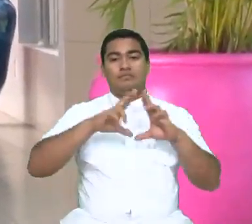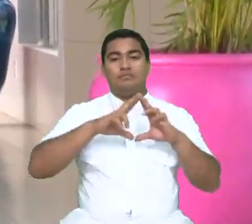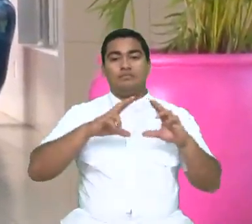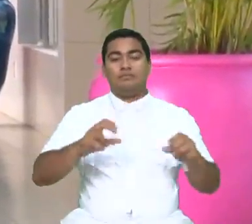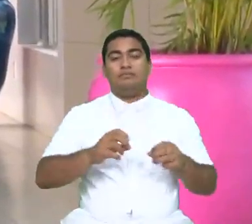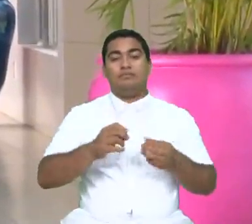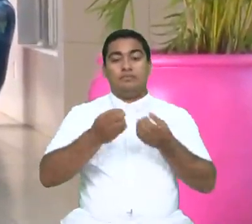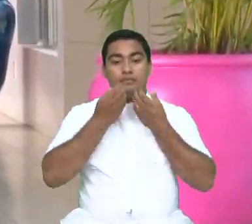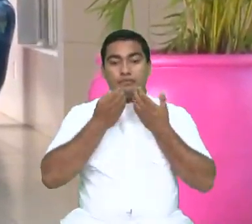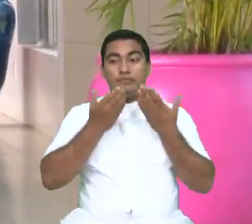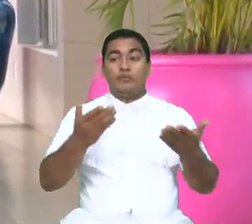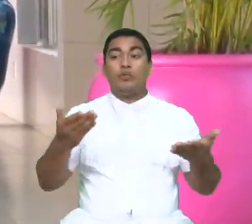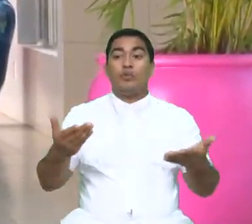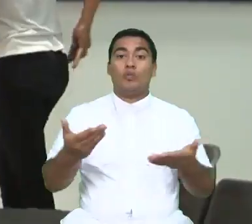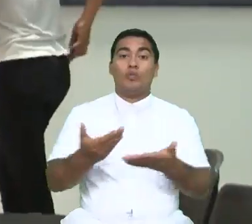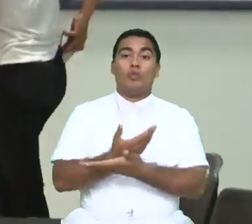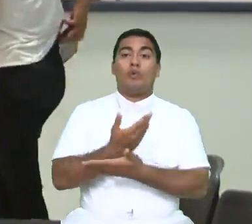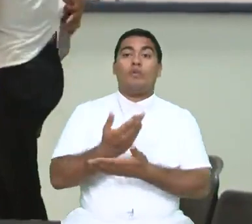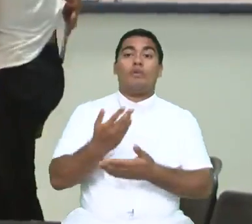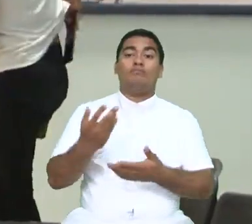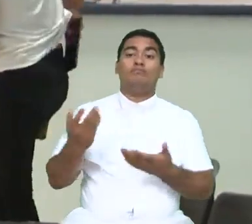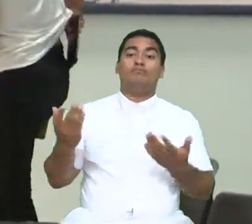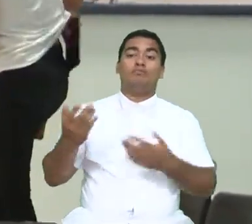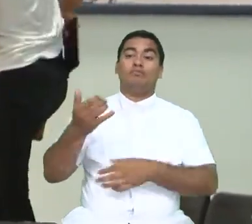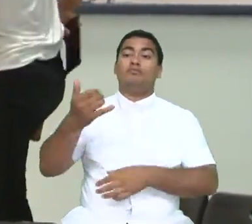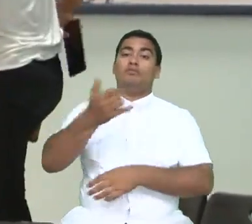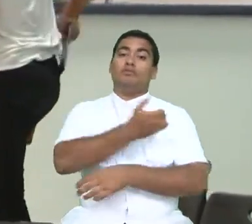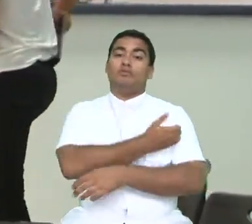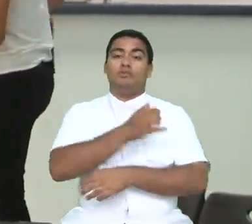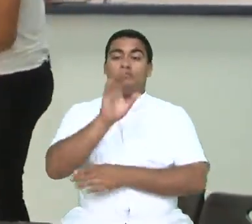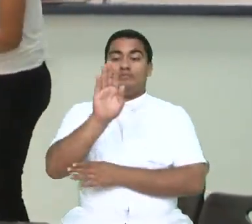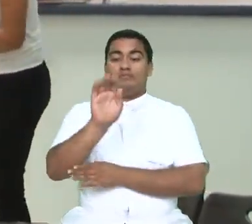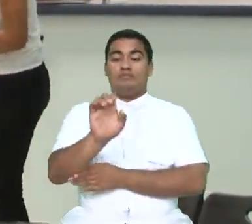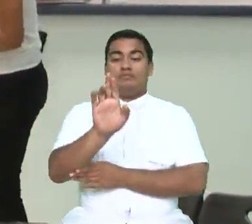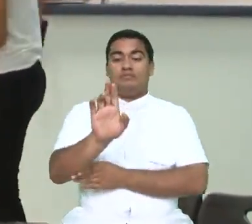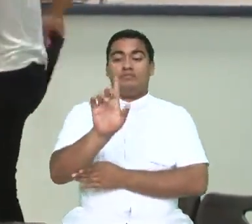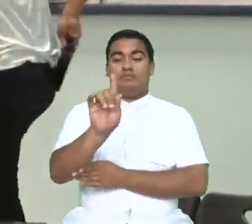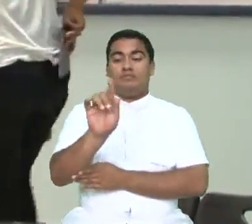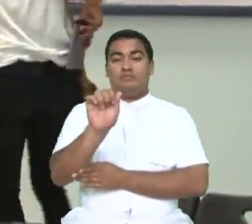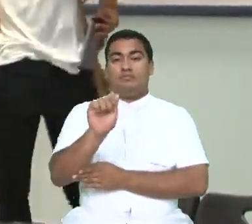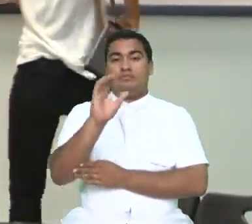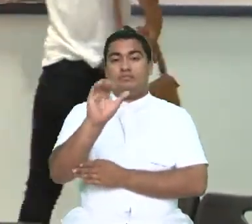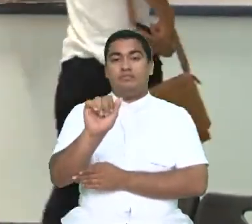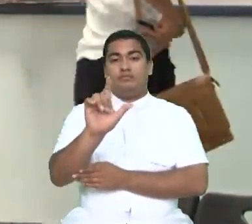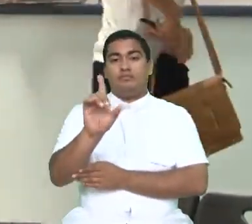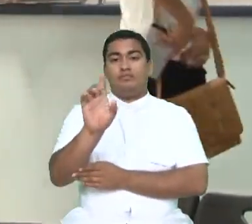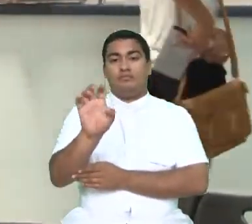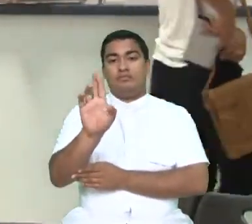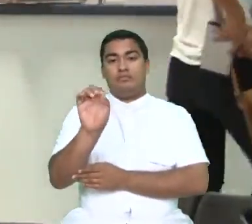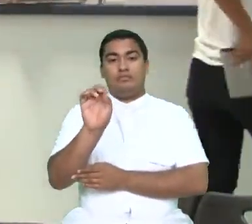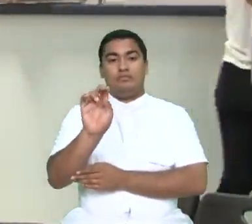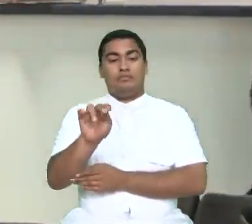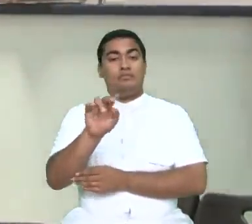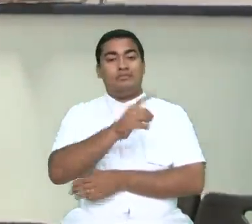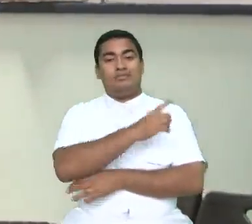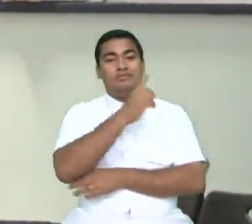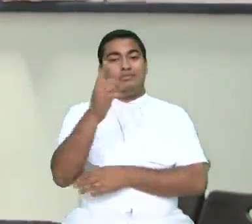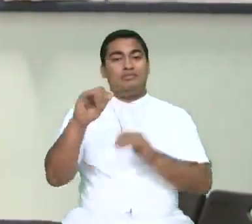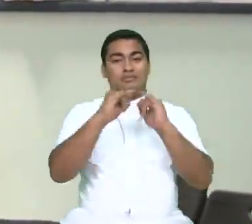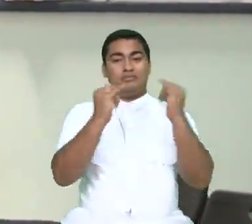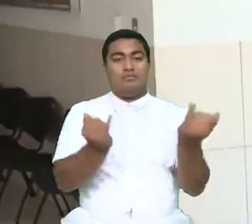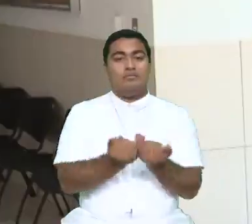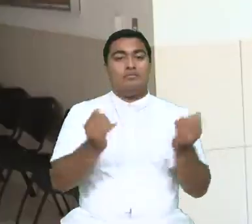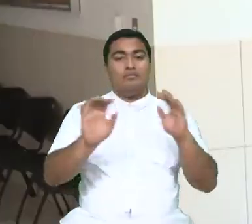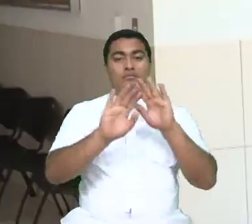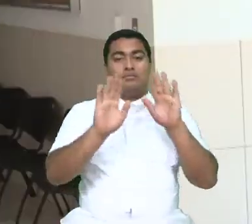la remodelación de la sala oncológica del Hospital Berta Calderón en celebración del Día Internacional de la Mujer. Para el